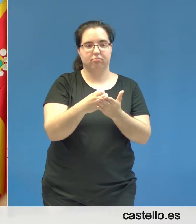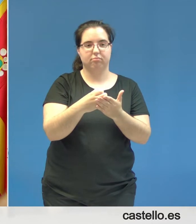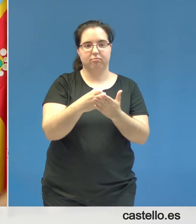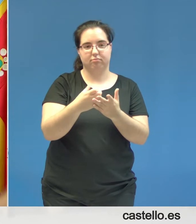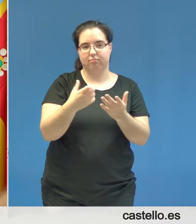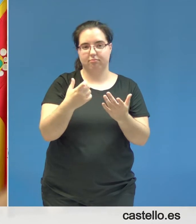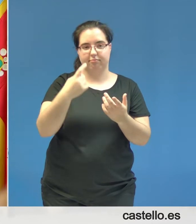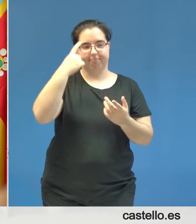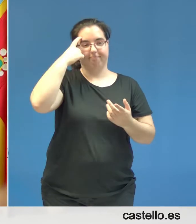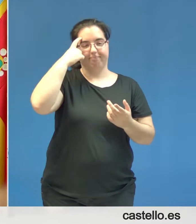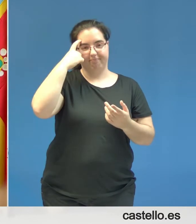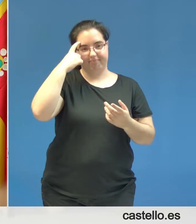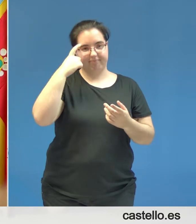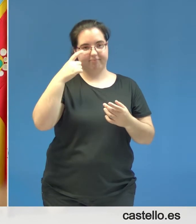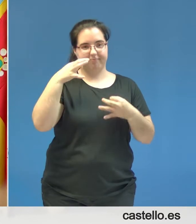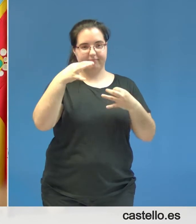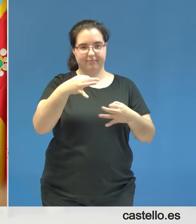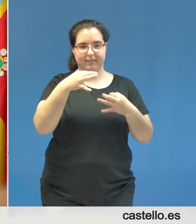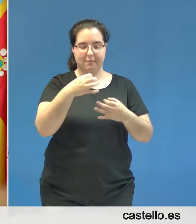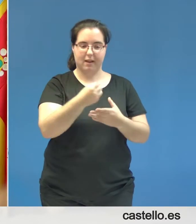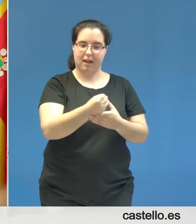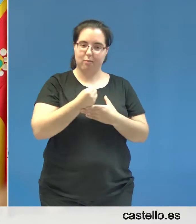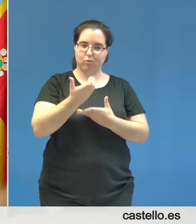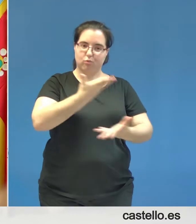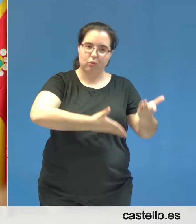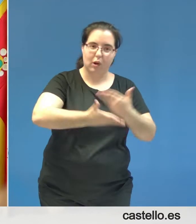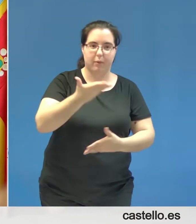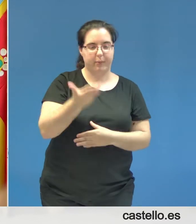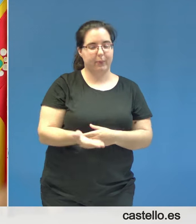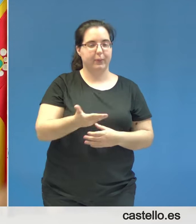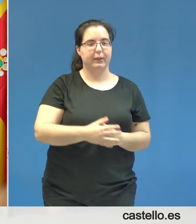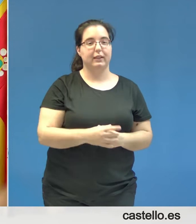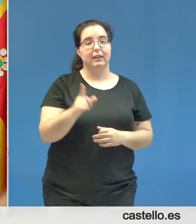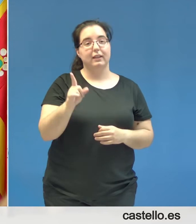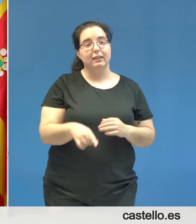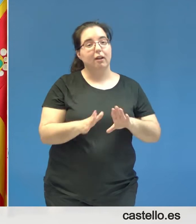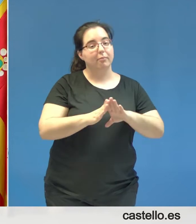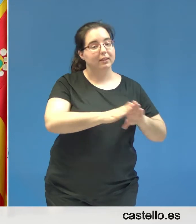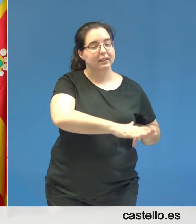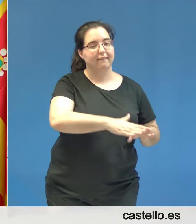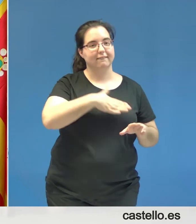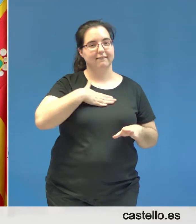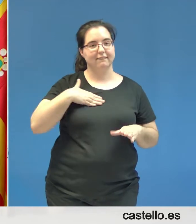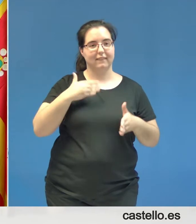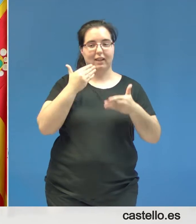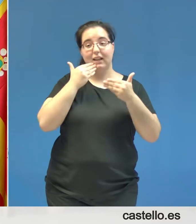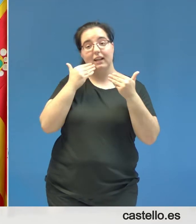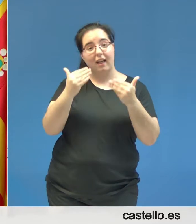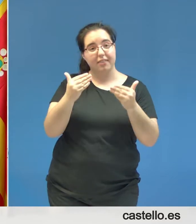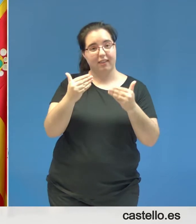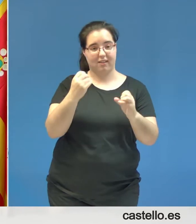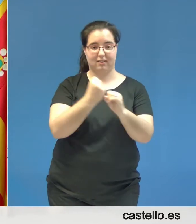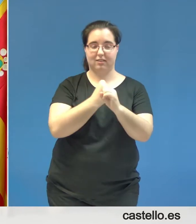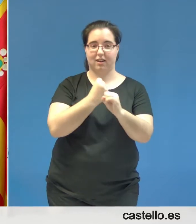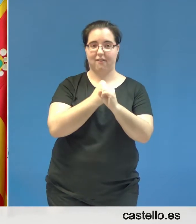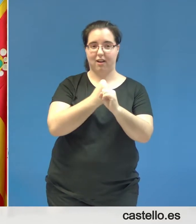cuenta y se pida nuestra colaboración. Y, por otro lado, bueno, agradecer el trabajo que han